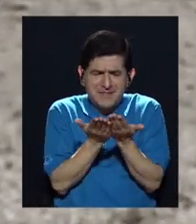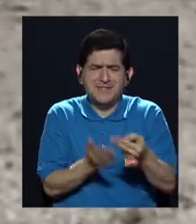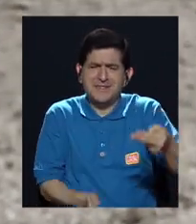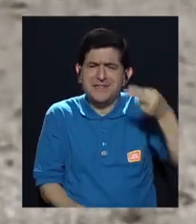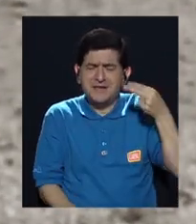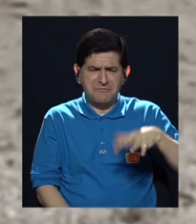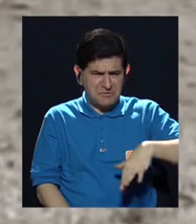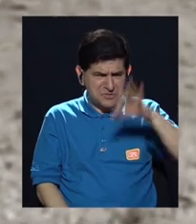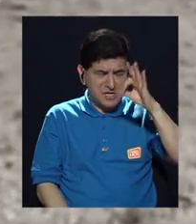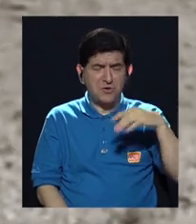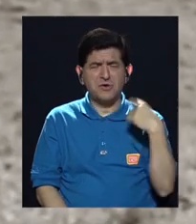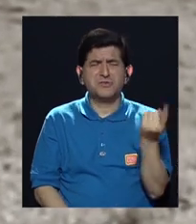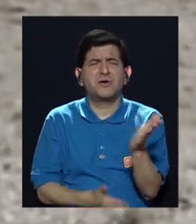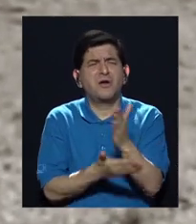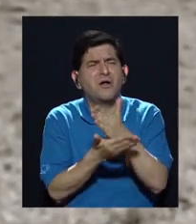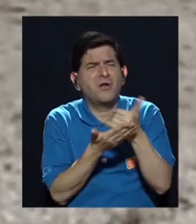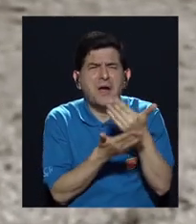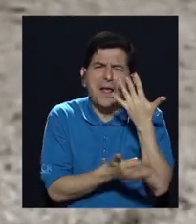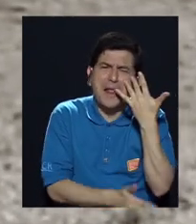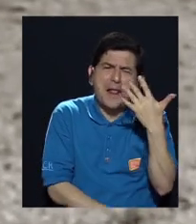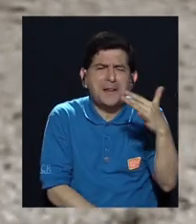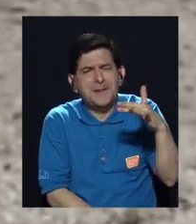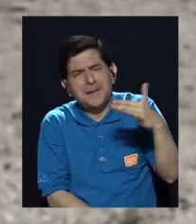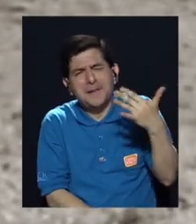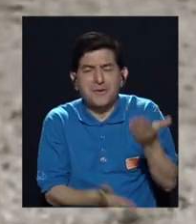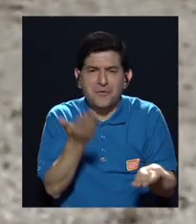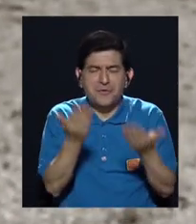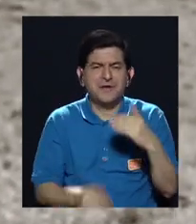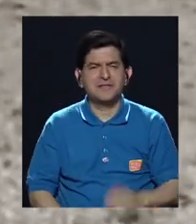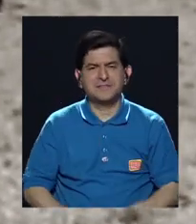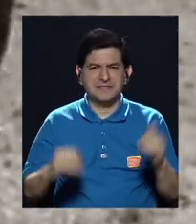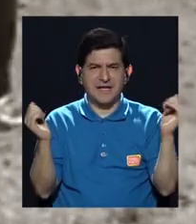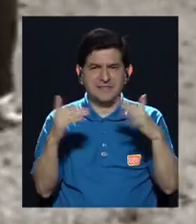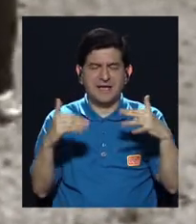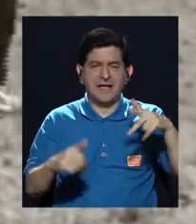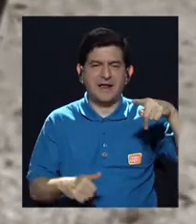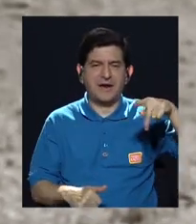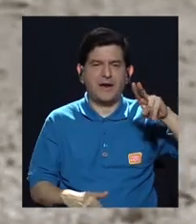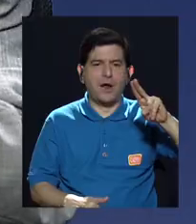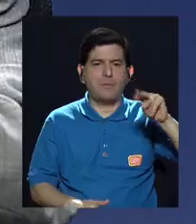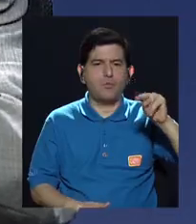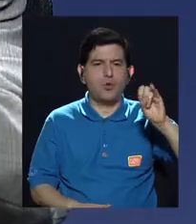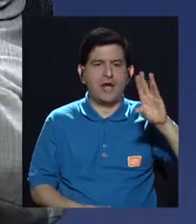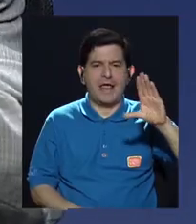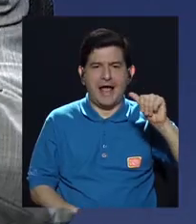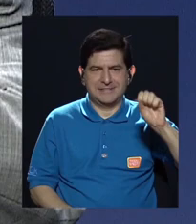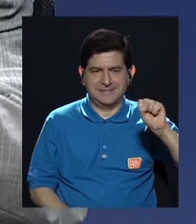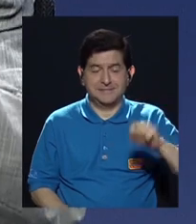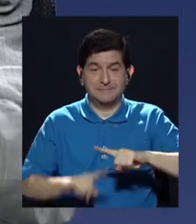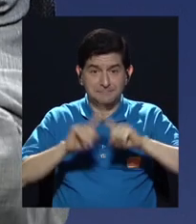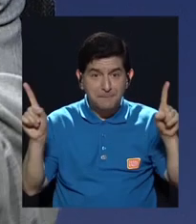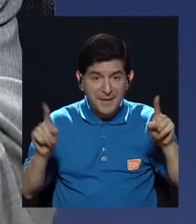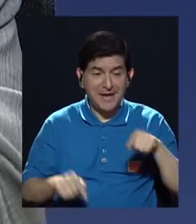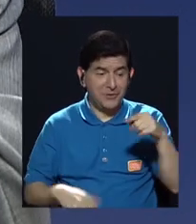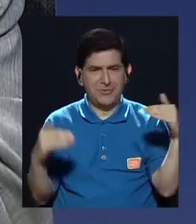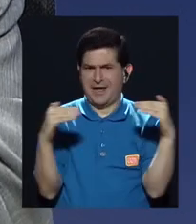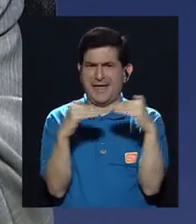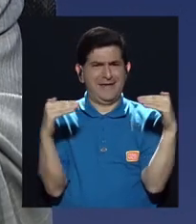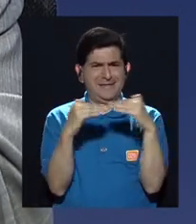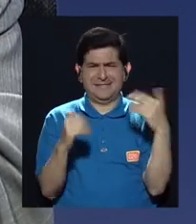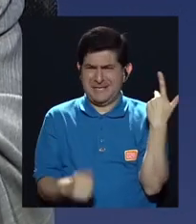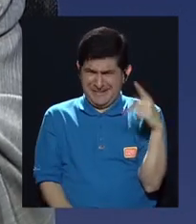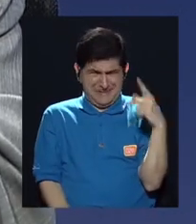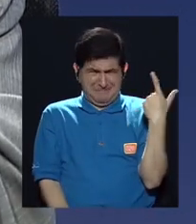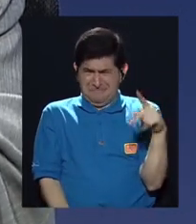historia y he encontrado solo alguna semejanza allá en las guerras púnicas, pero realmente a ese nivel